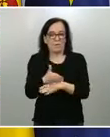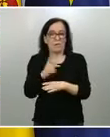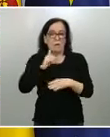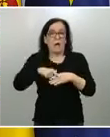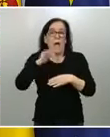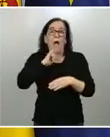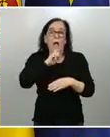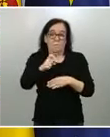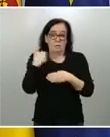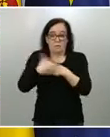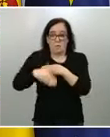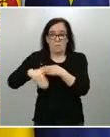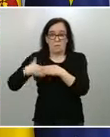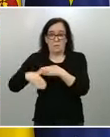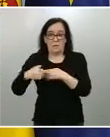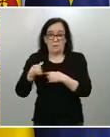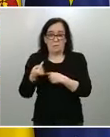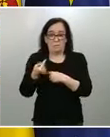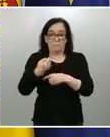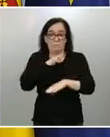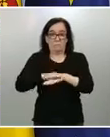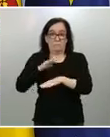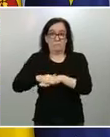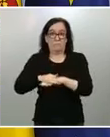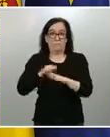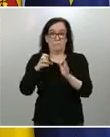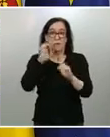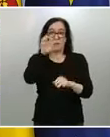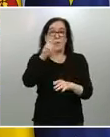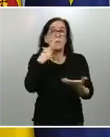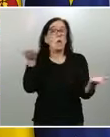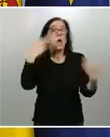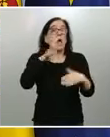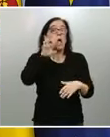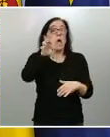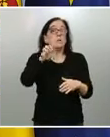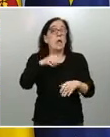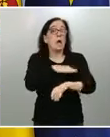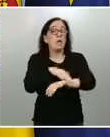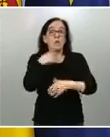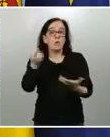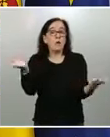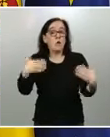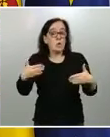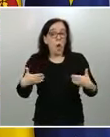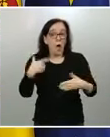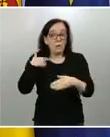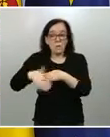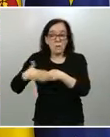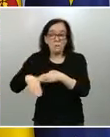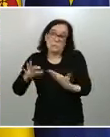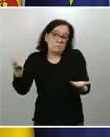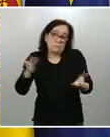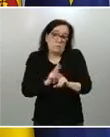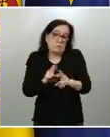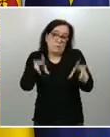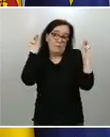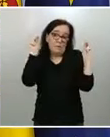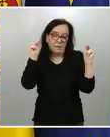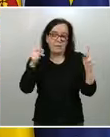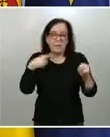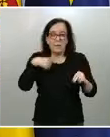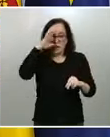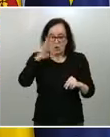pero si el estado no le impone ninguna restricción es la causa de fuerza mayor desaparece y yo creo que quienes están en contra